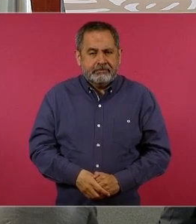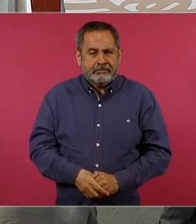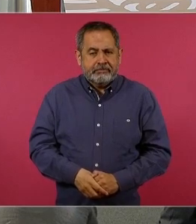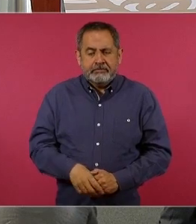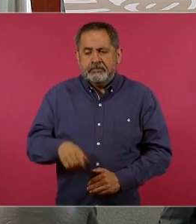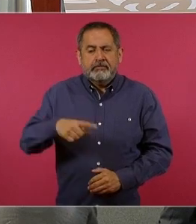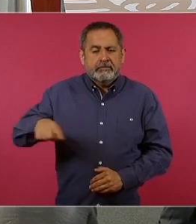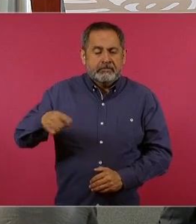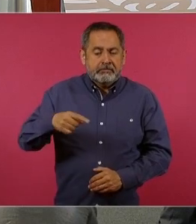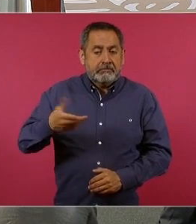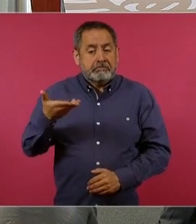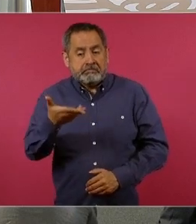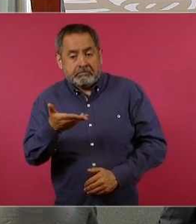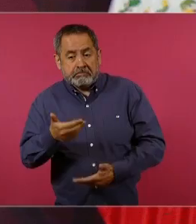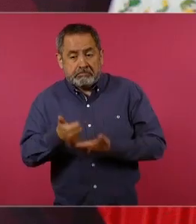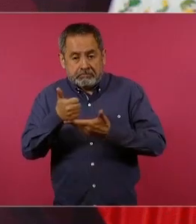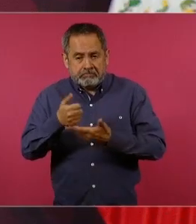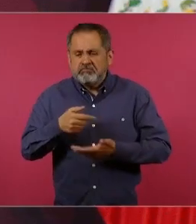solicitan ayuda